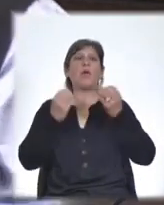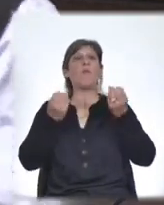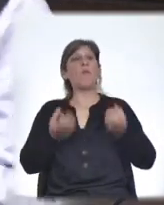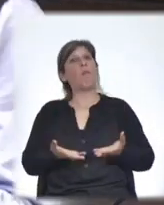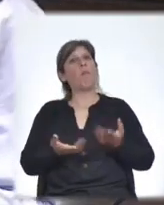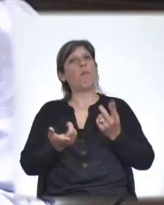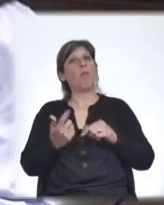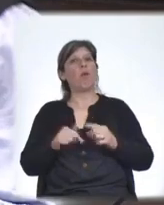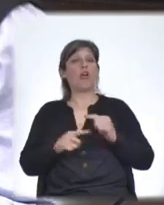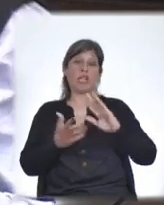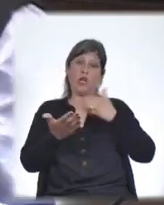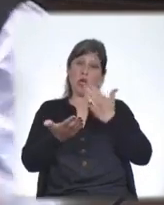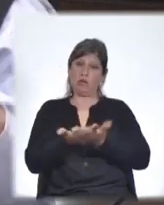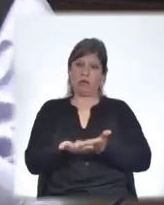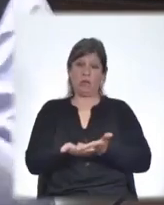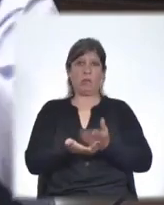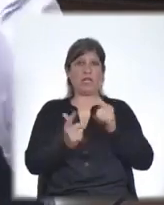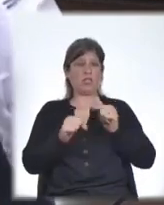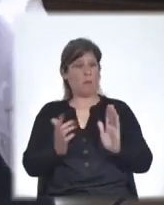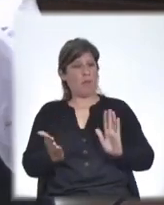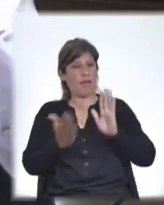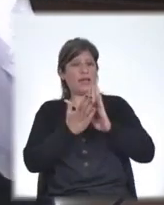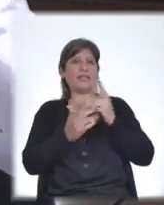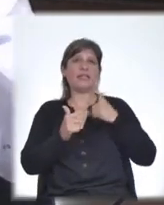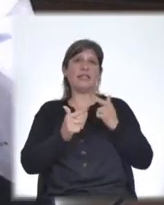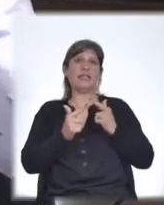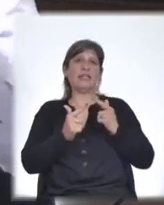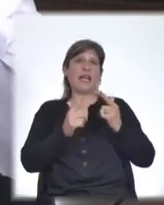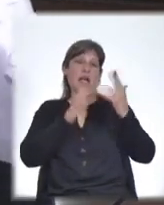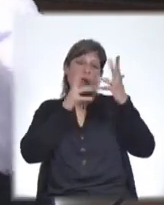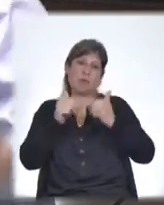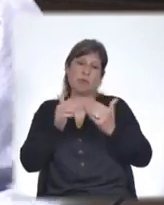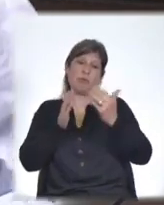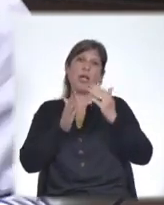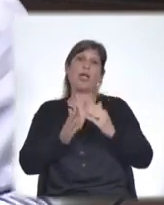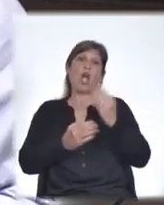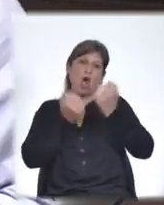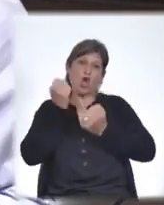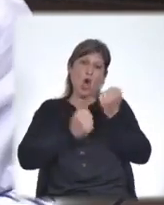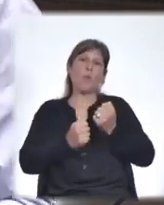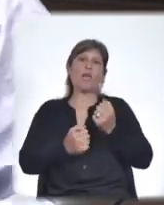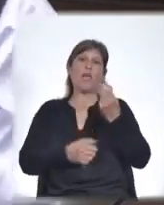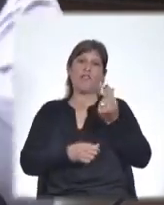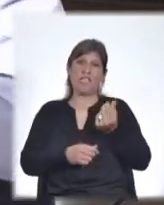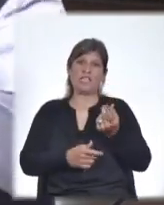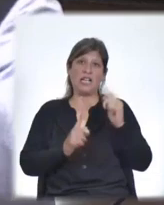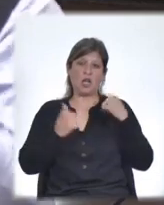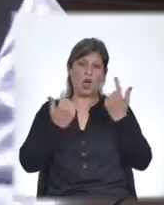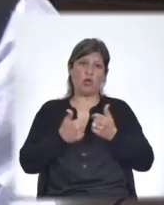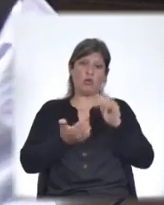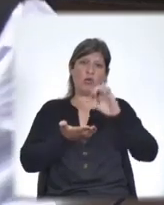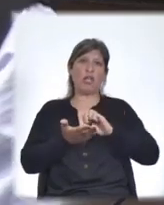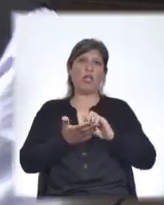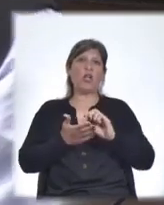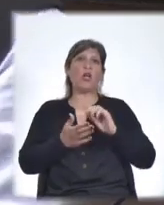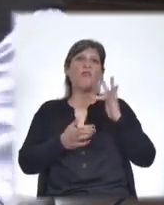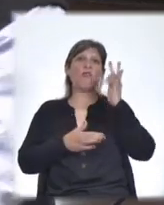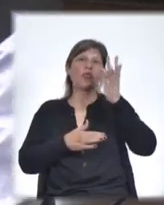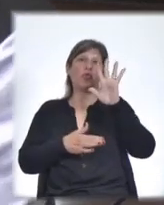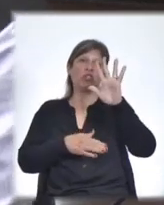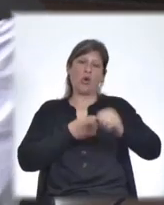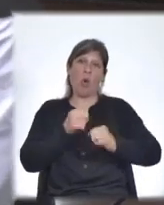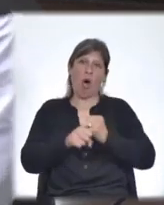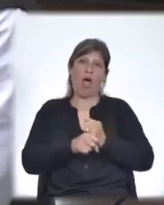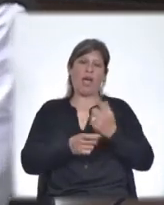Porque de lo que se ha planteado para encarar la programación económica y financiera de nuestro país de los próximos 5 años, de